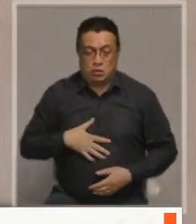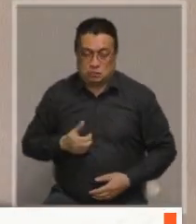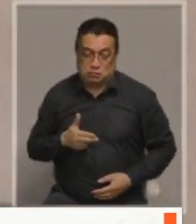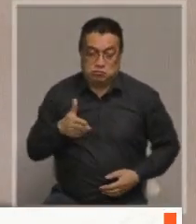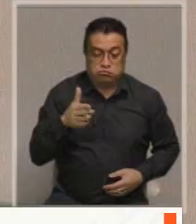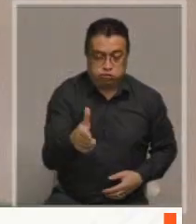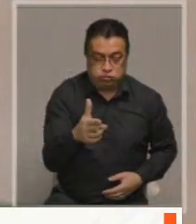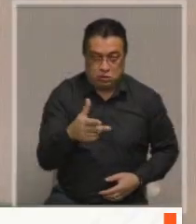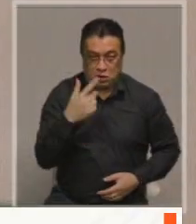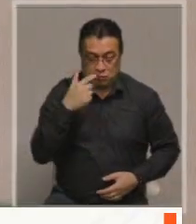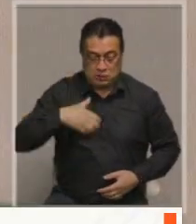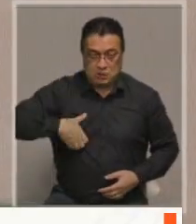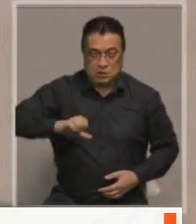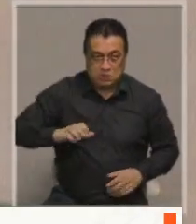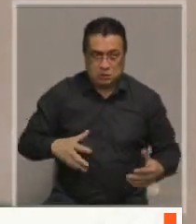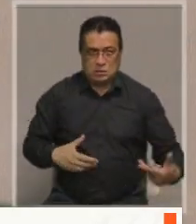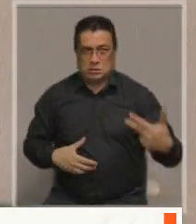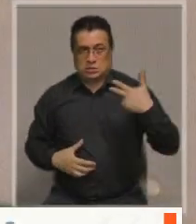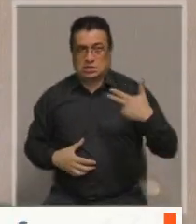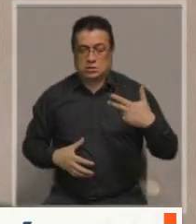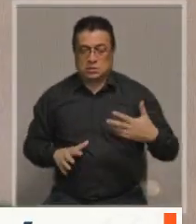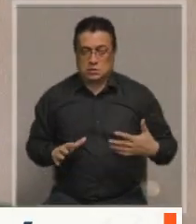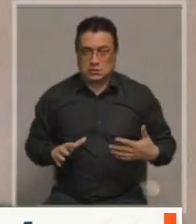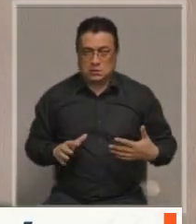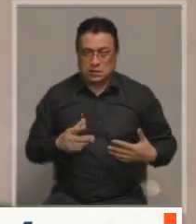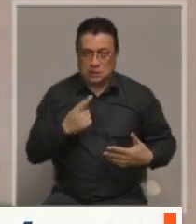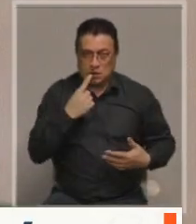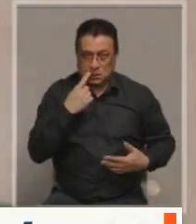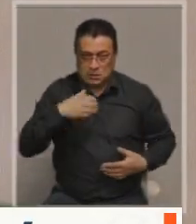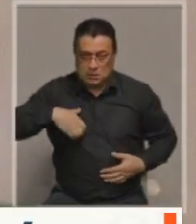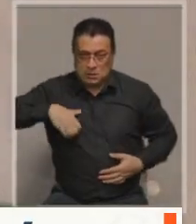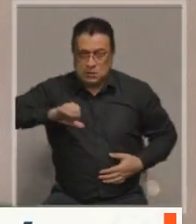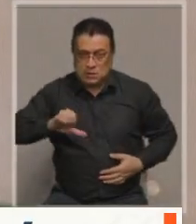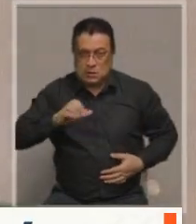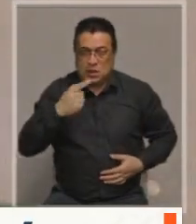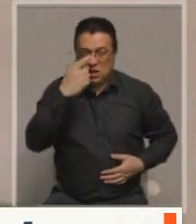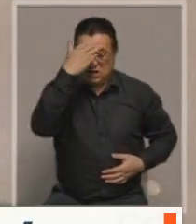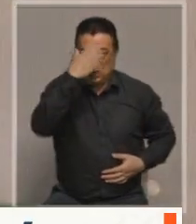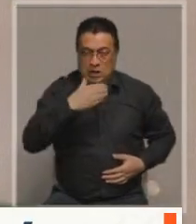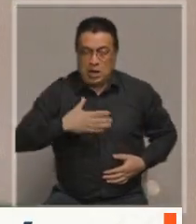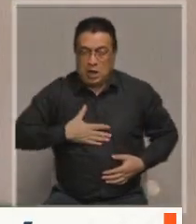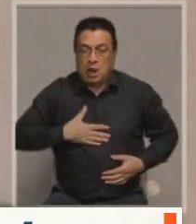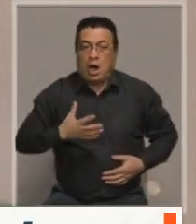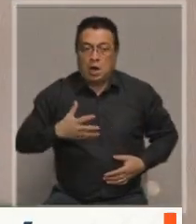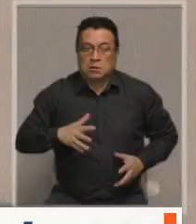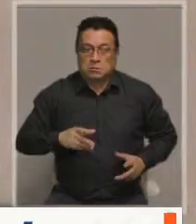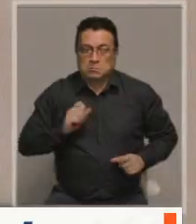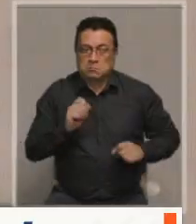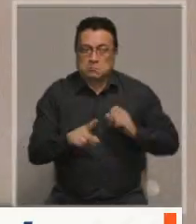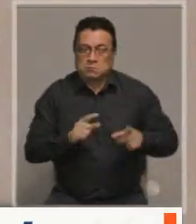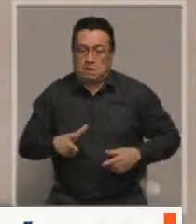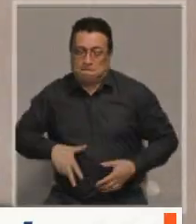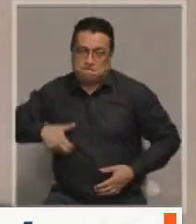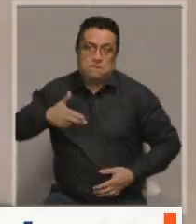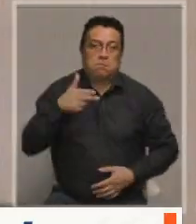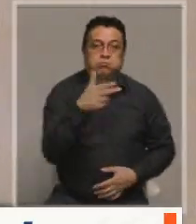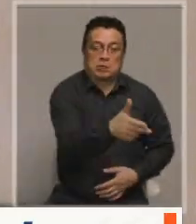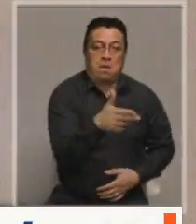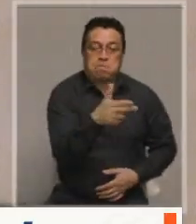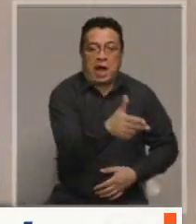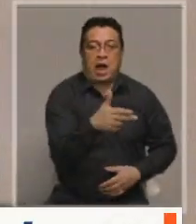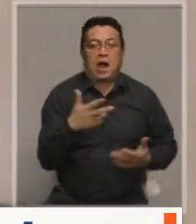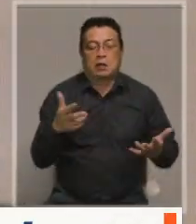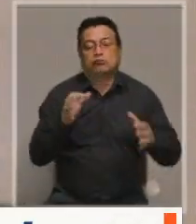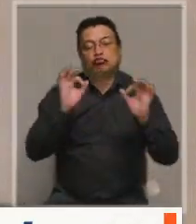al funcionario policial. Es por ello que el funcionario obviamente hace uso de su arma de fuego, percutando